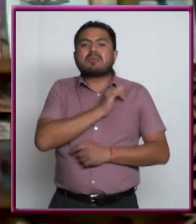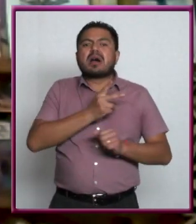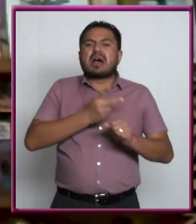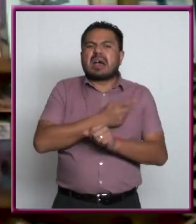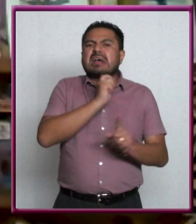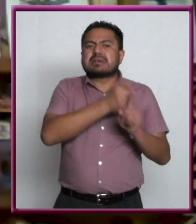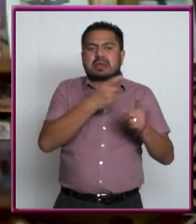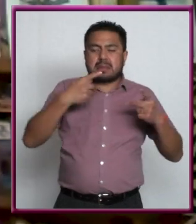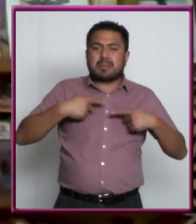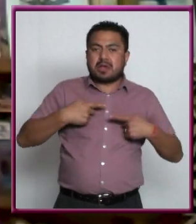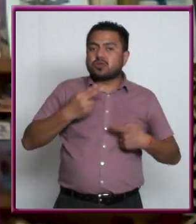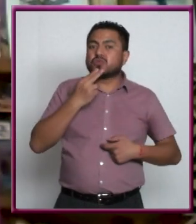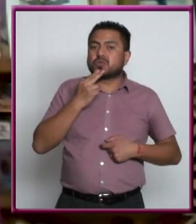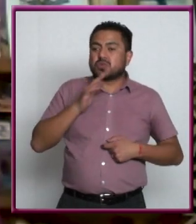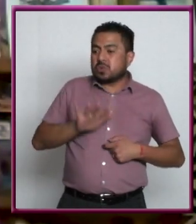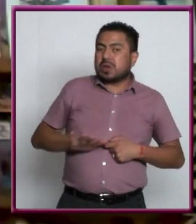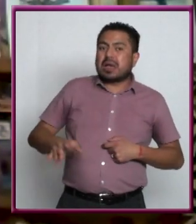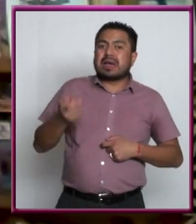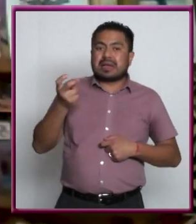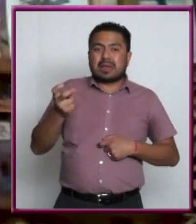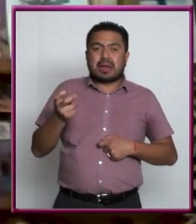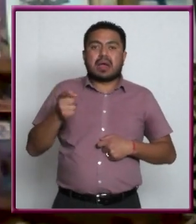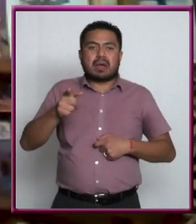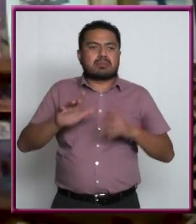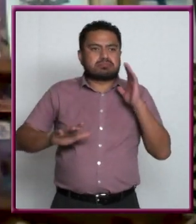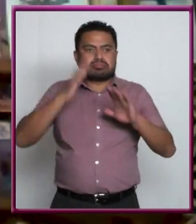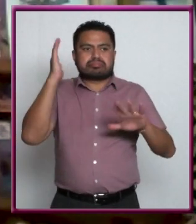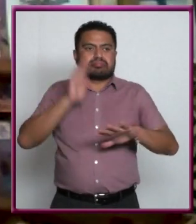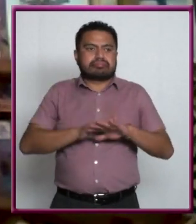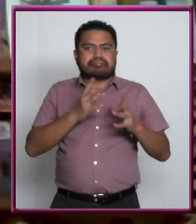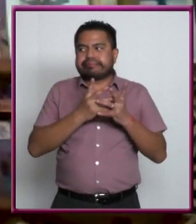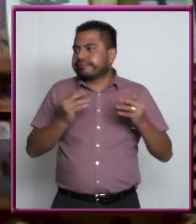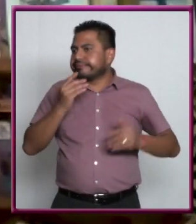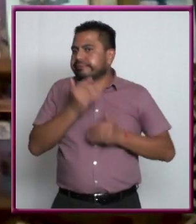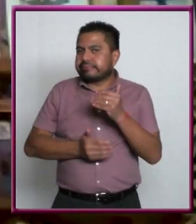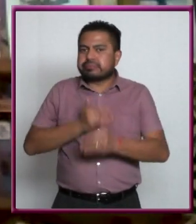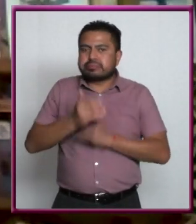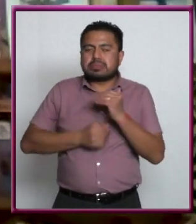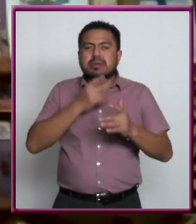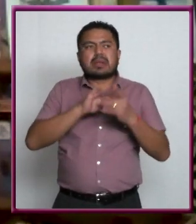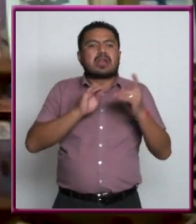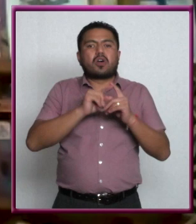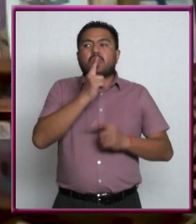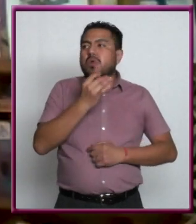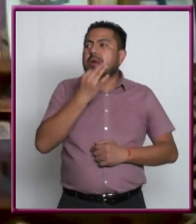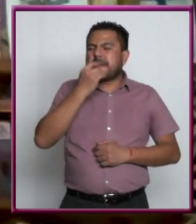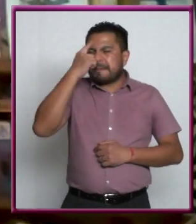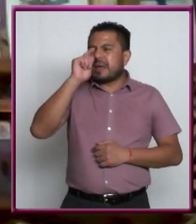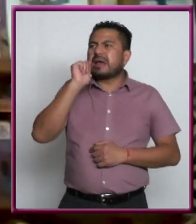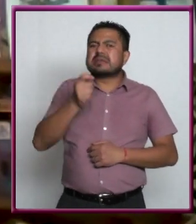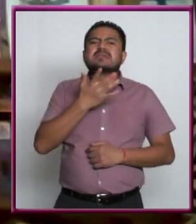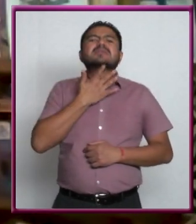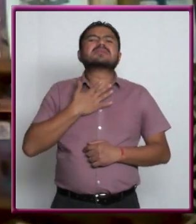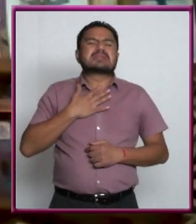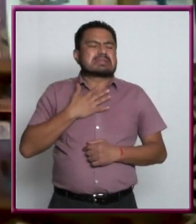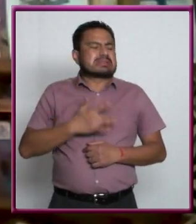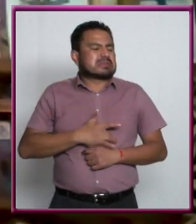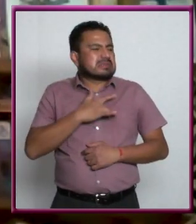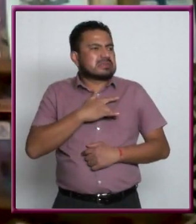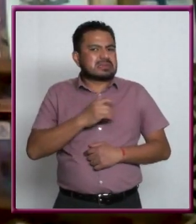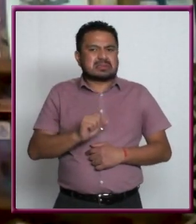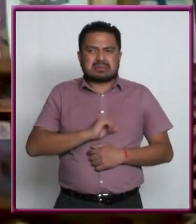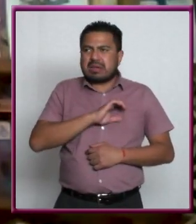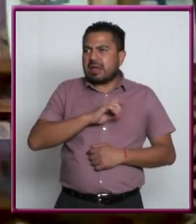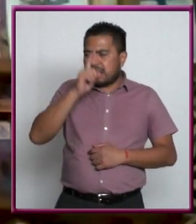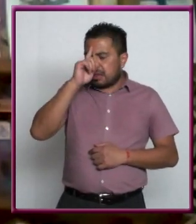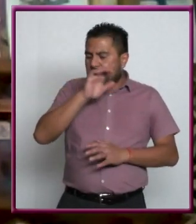lo que podría suceder es que la persona usuaria acelere todo ese proceso y entonces diga, tengo 1 minuto para